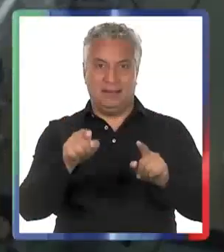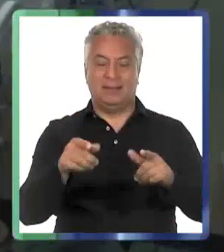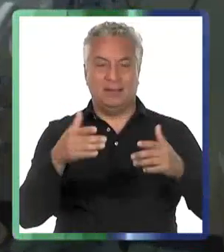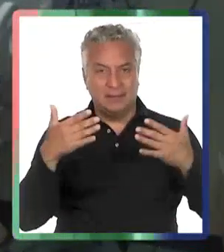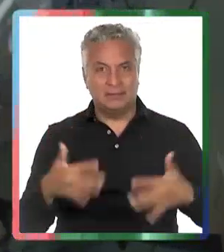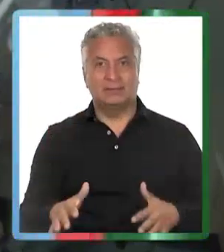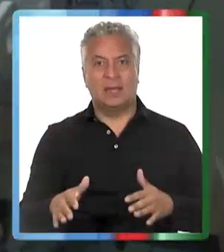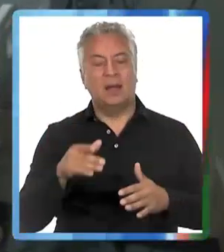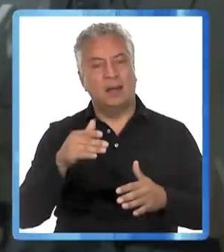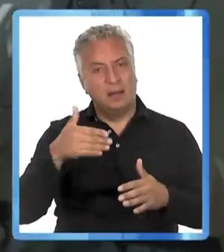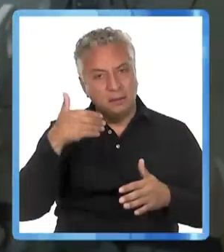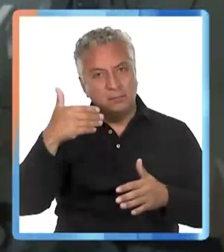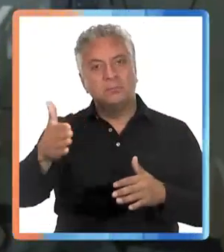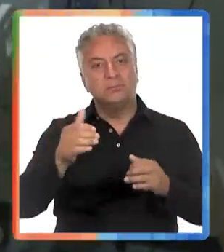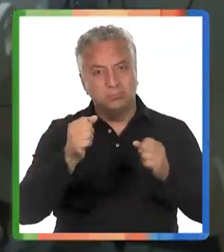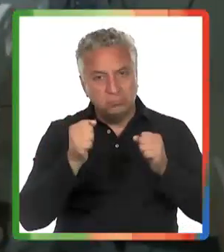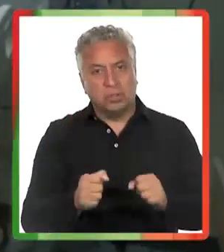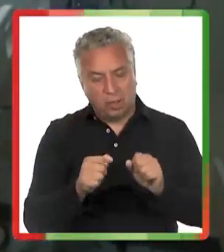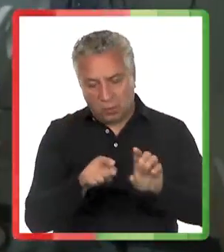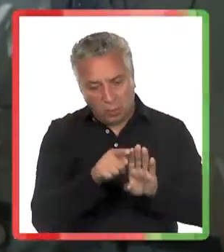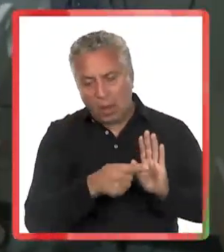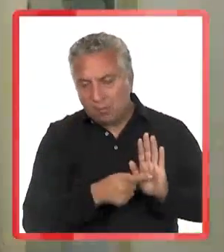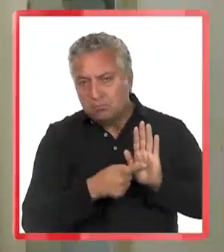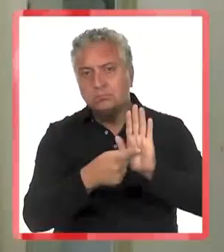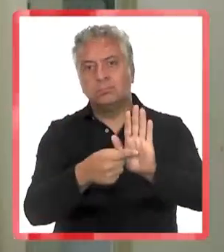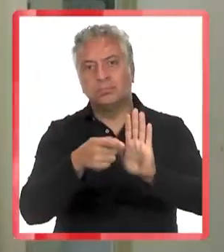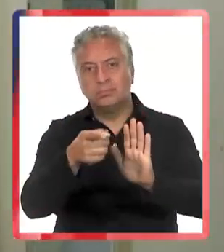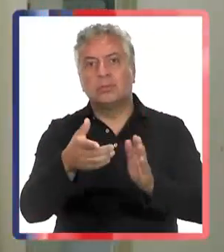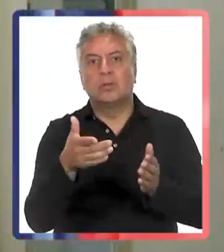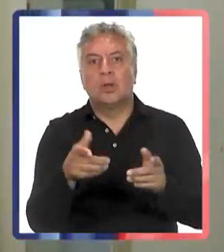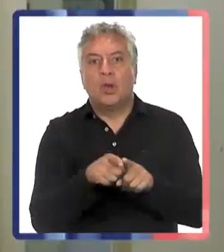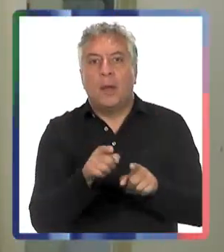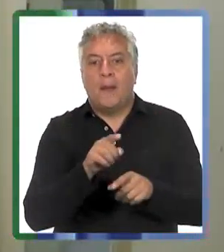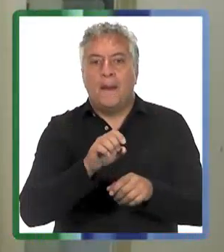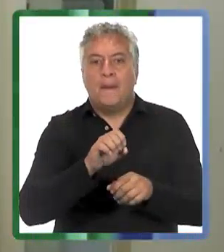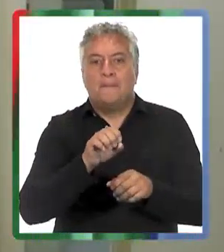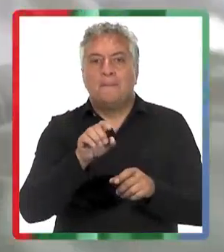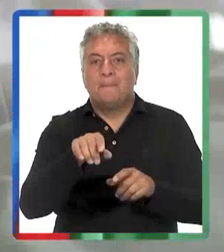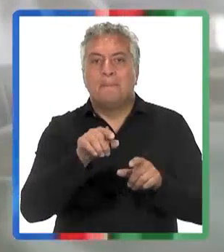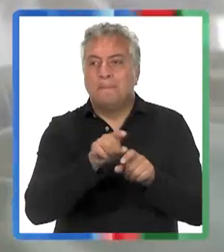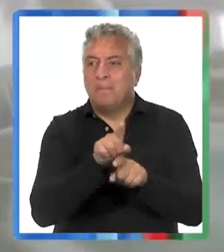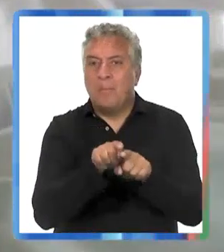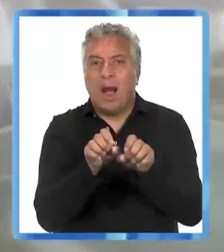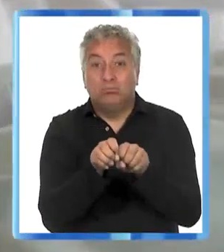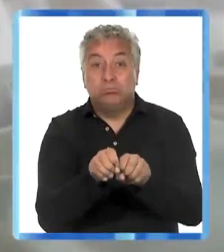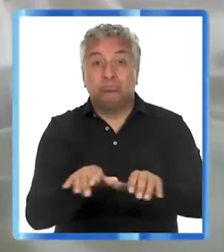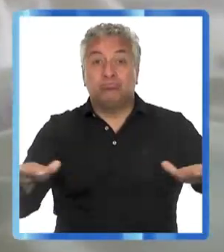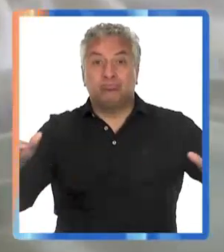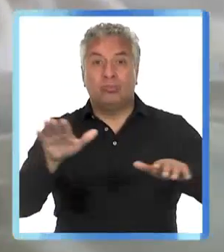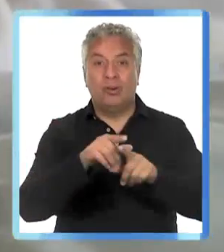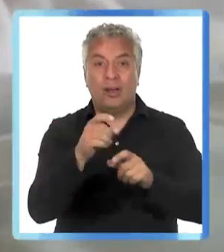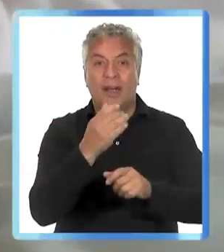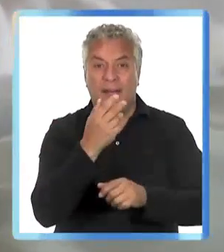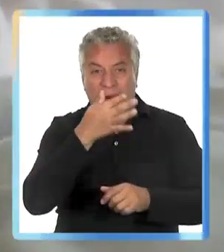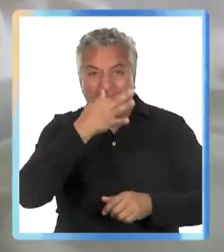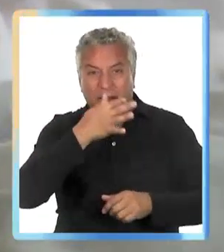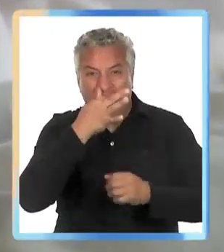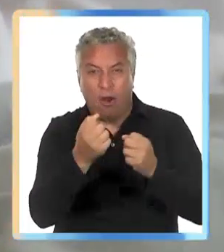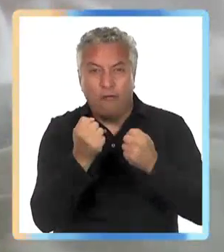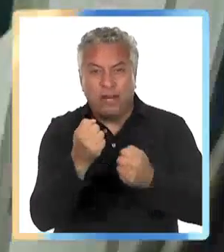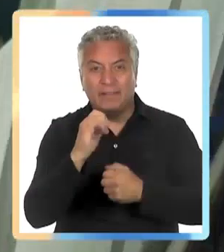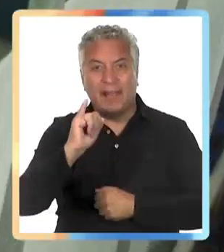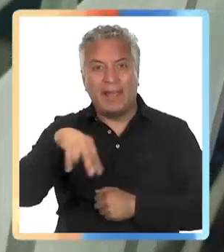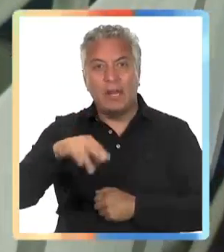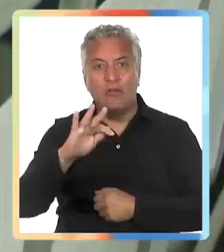distinto y de lo esperado o de lo que podía predecirse cuando uno se basa más bien en las pandemias de influenza y que obligó,